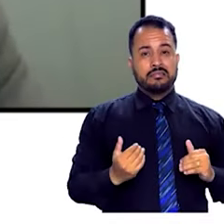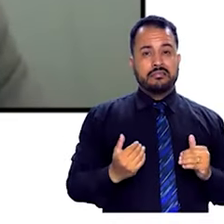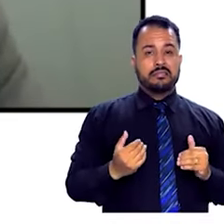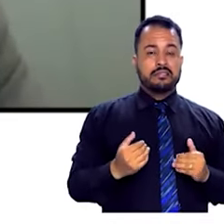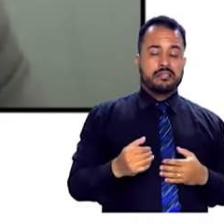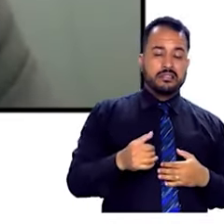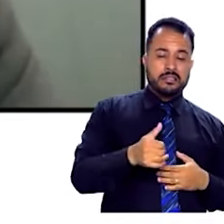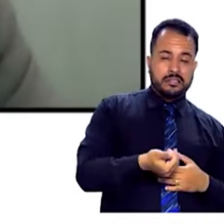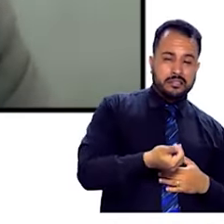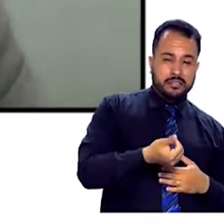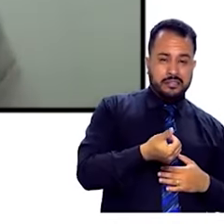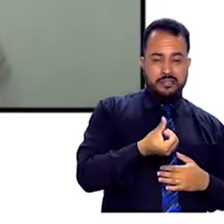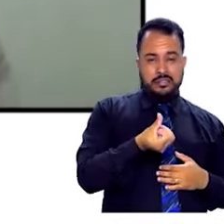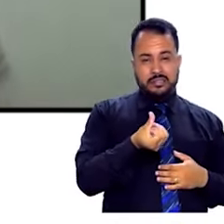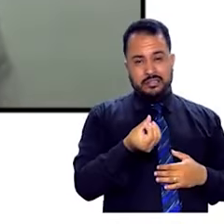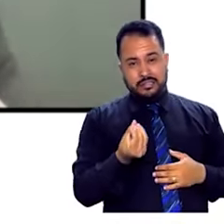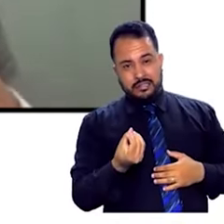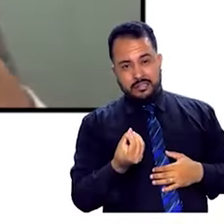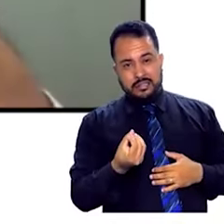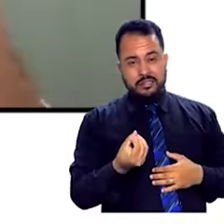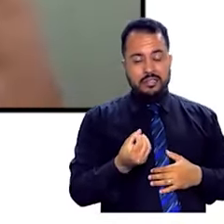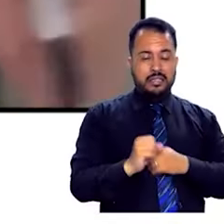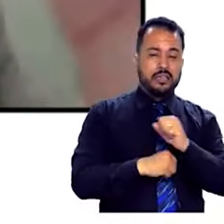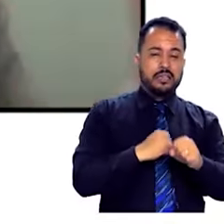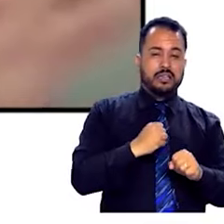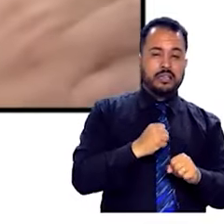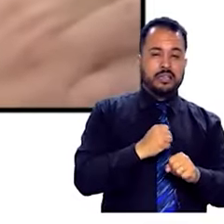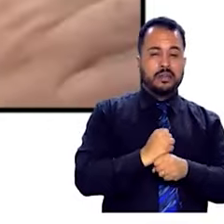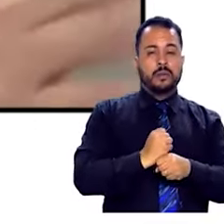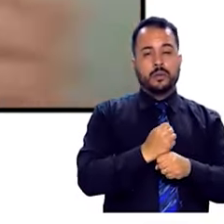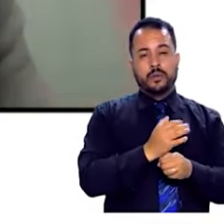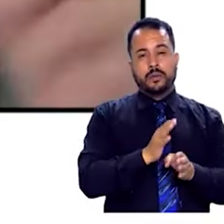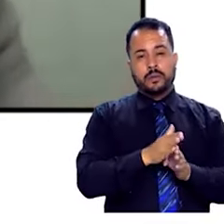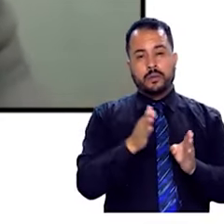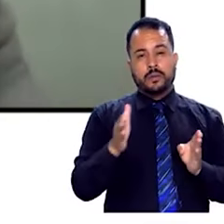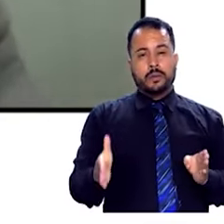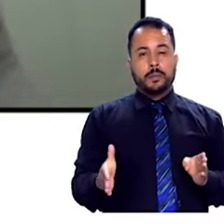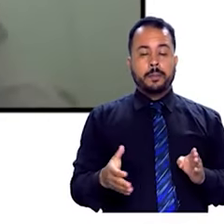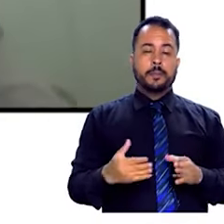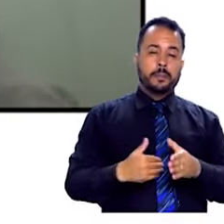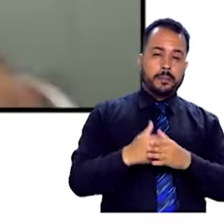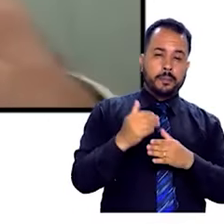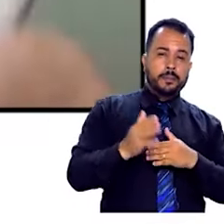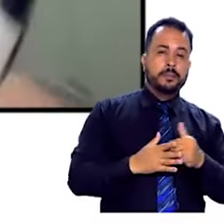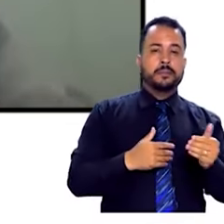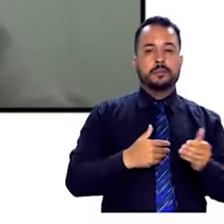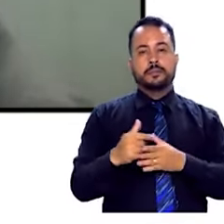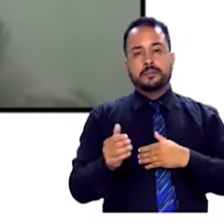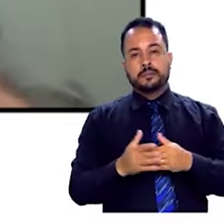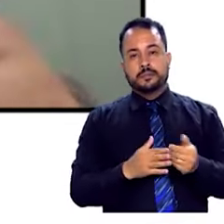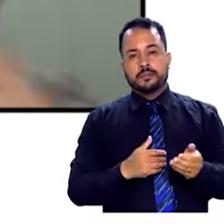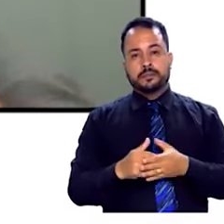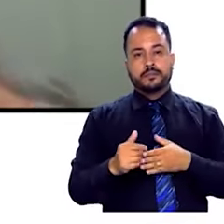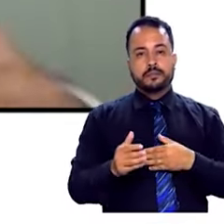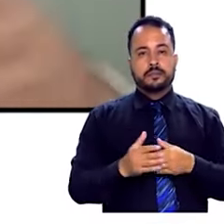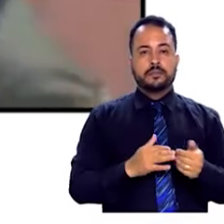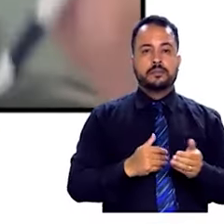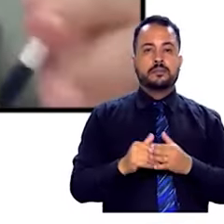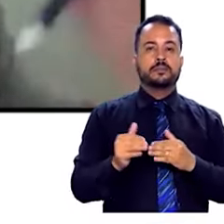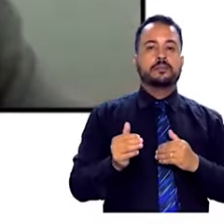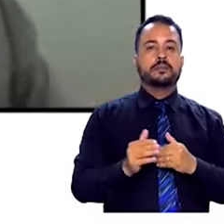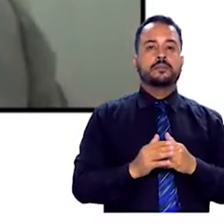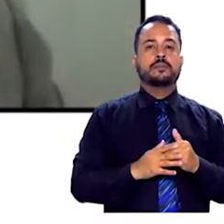Abrir su competencia por ejemplo Cuando la sentencia no es definitiva Cuando la cuestión Federal fue